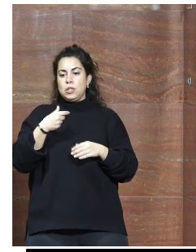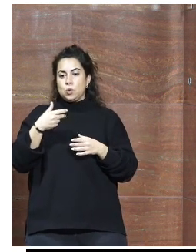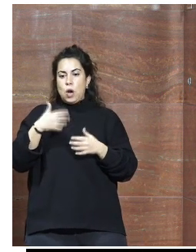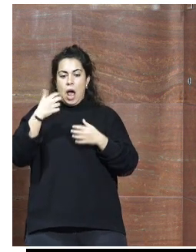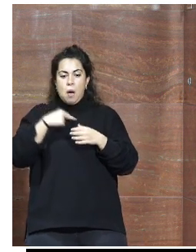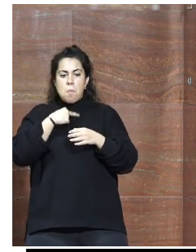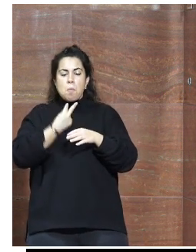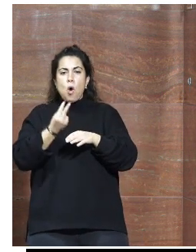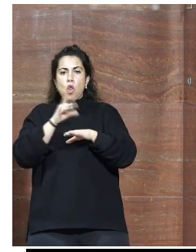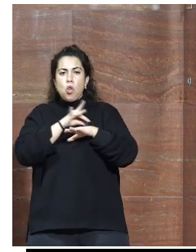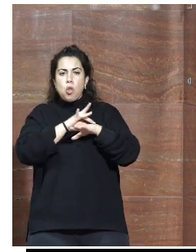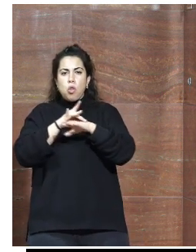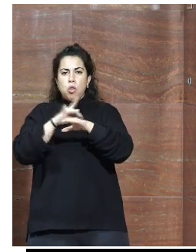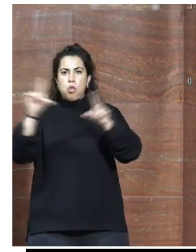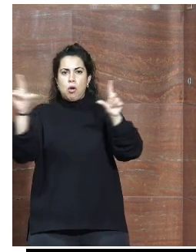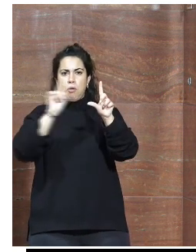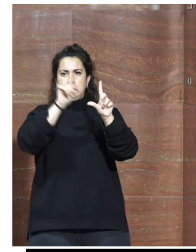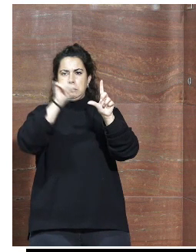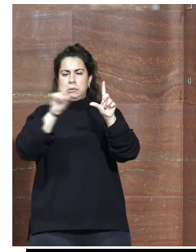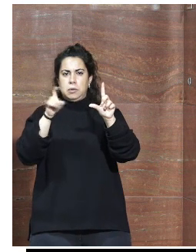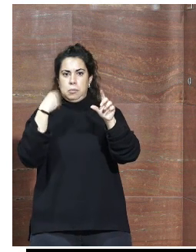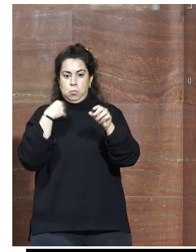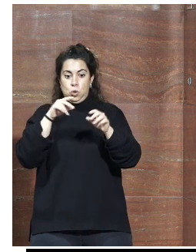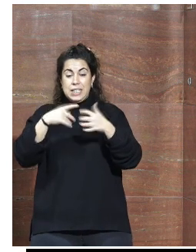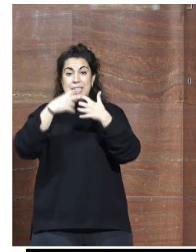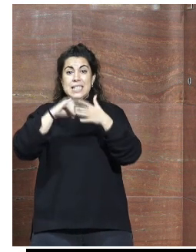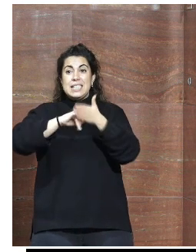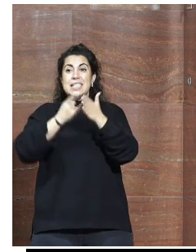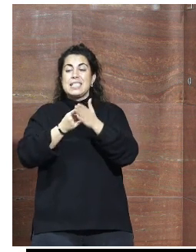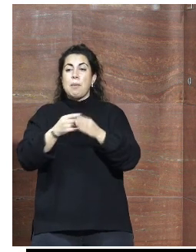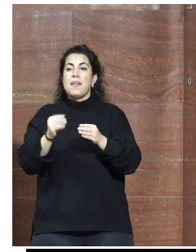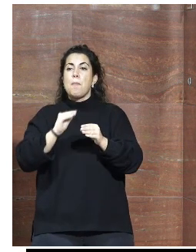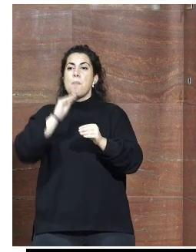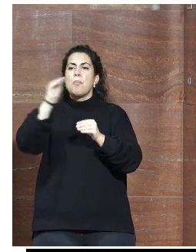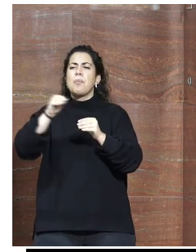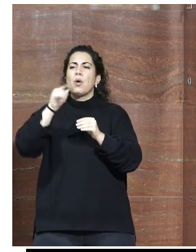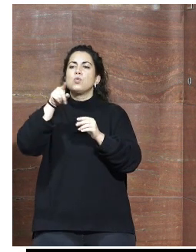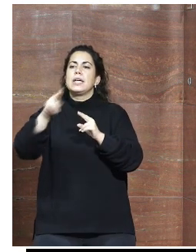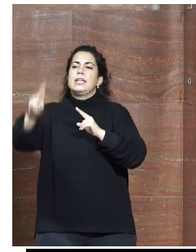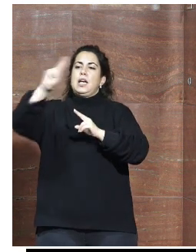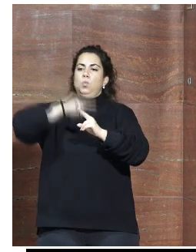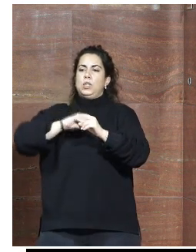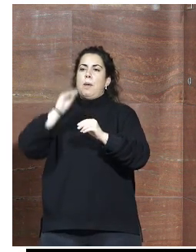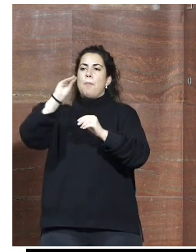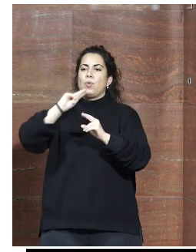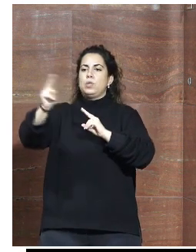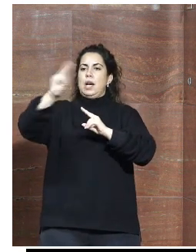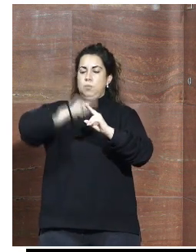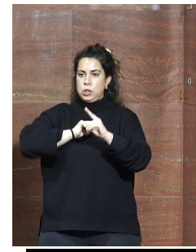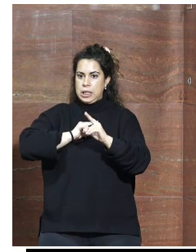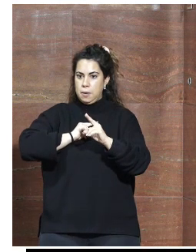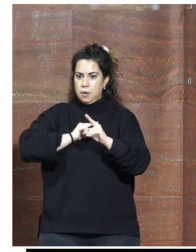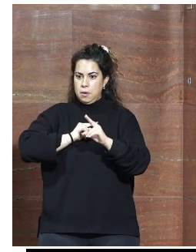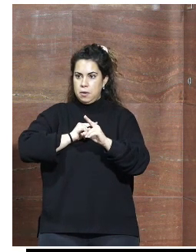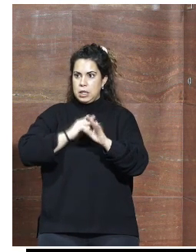voz donde un sistema de preguntas y respuestas, la máquina habla y tú le respondes. Y la máquina,